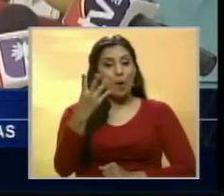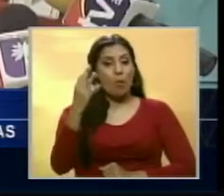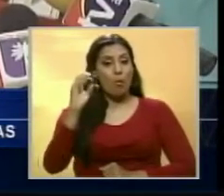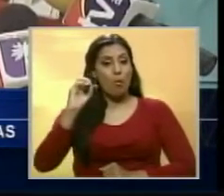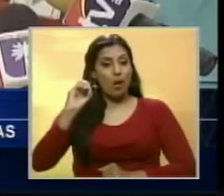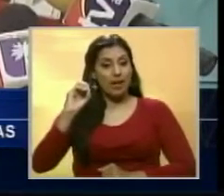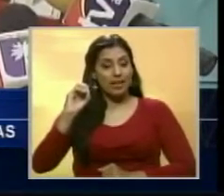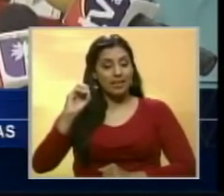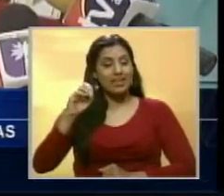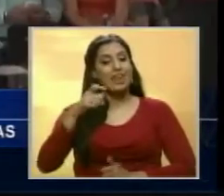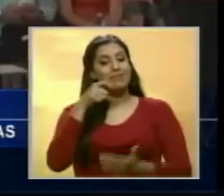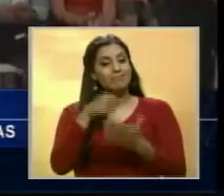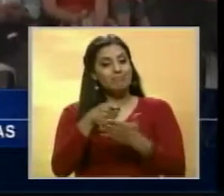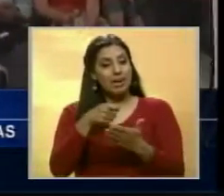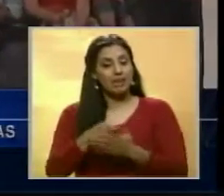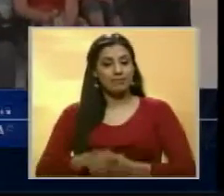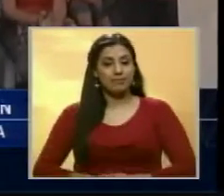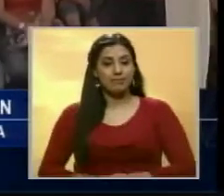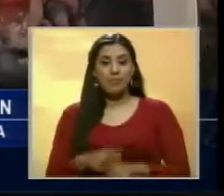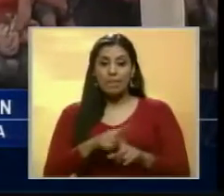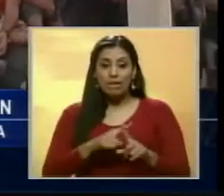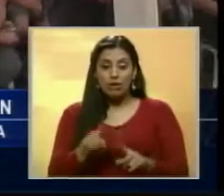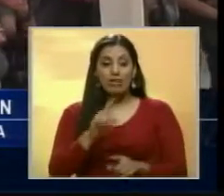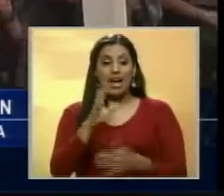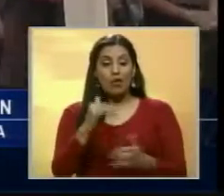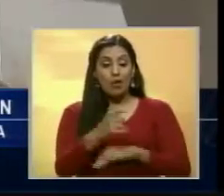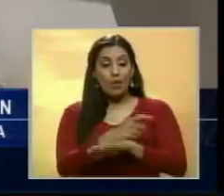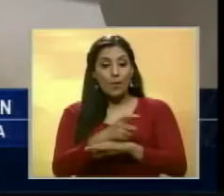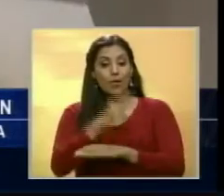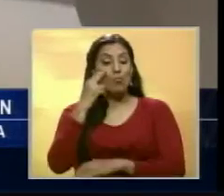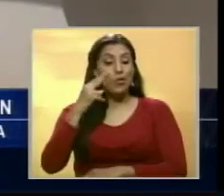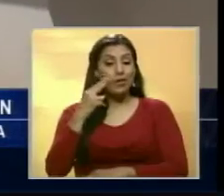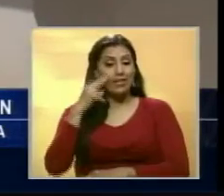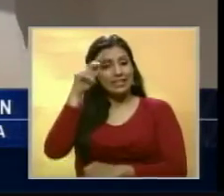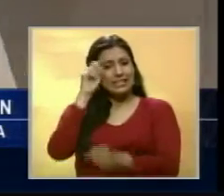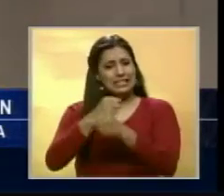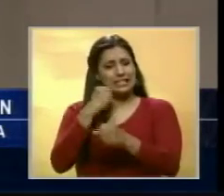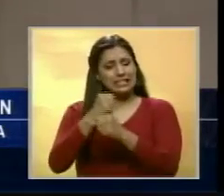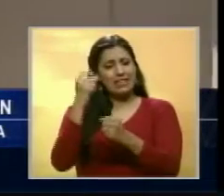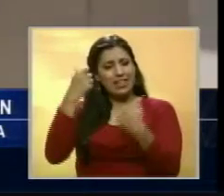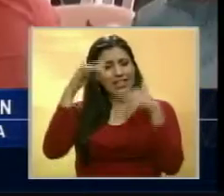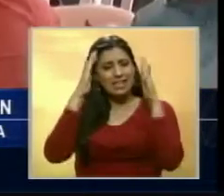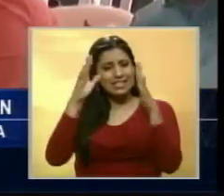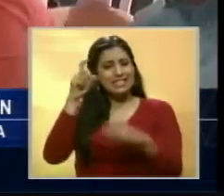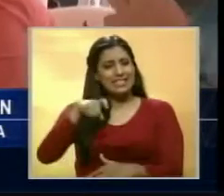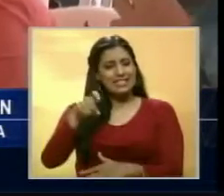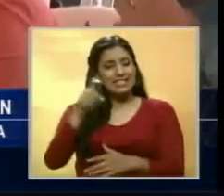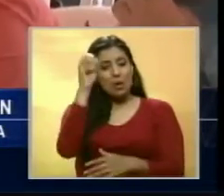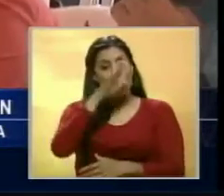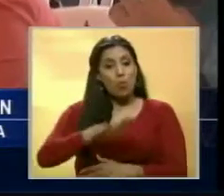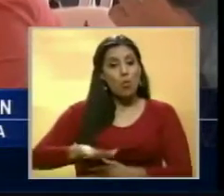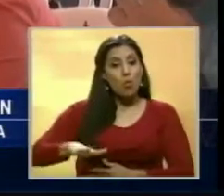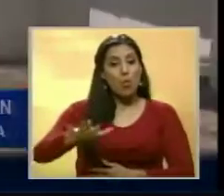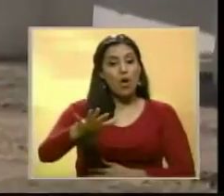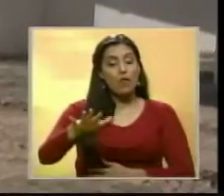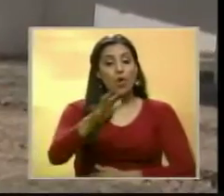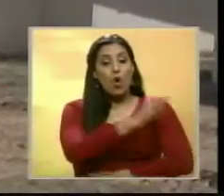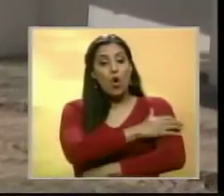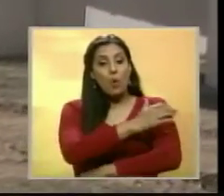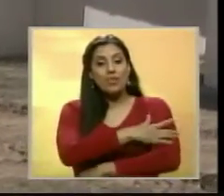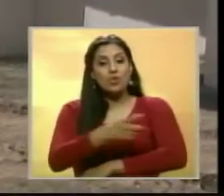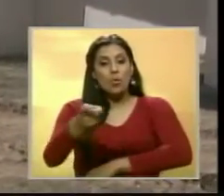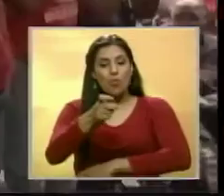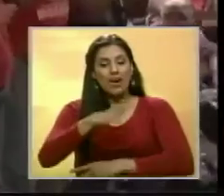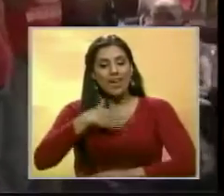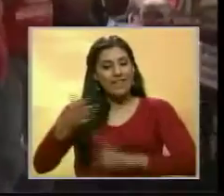354,40 es la inversión. Enfatizó que mientras el gobierno bolivariano trabaja para atender las necesidades del pueblo, la oposición